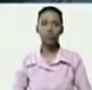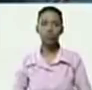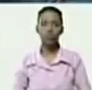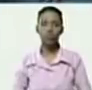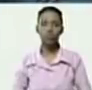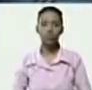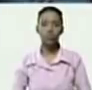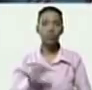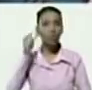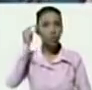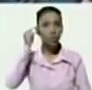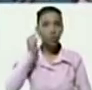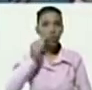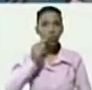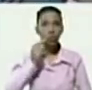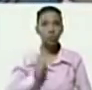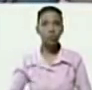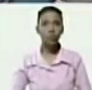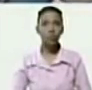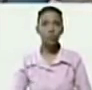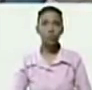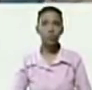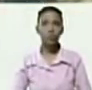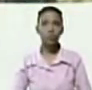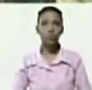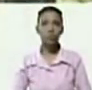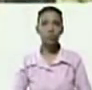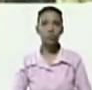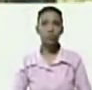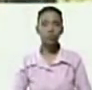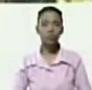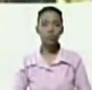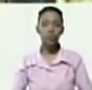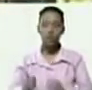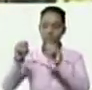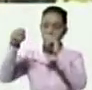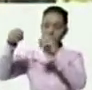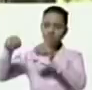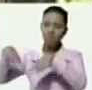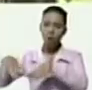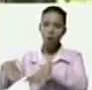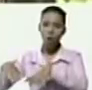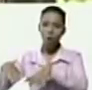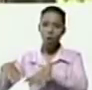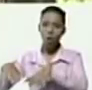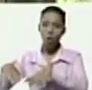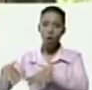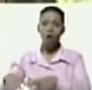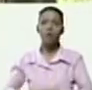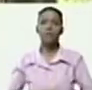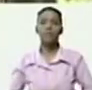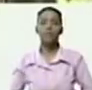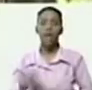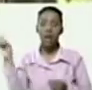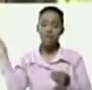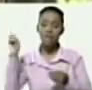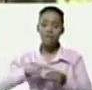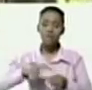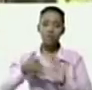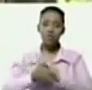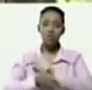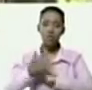Antonio José de Sucre renunciaba a la prerrogativa de la inviolabilidad